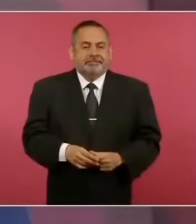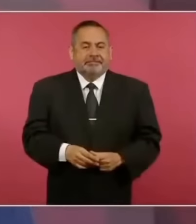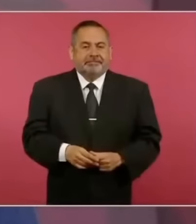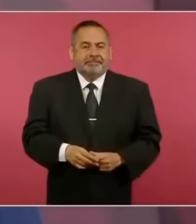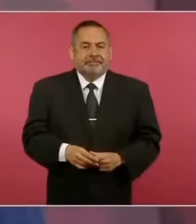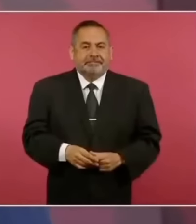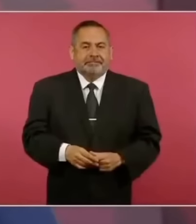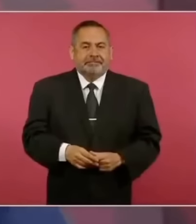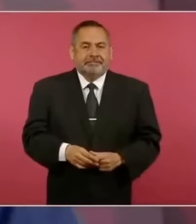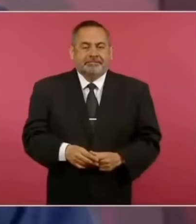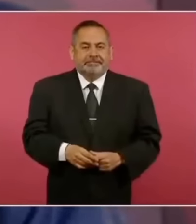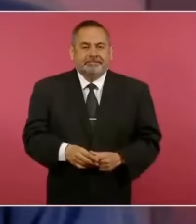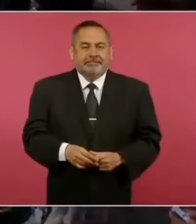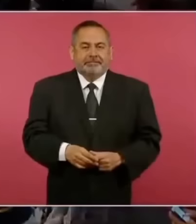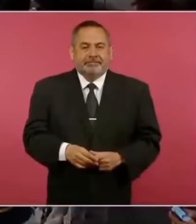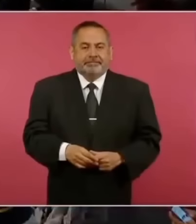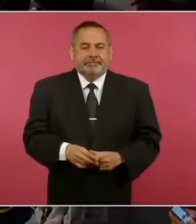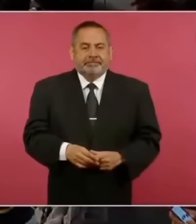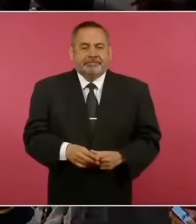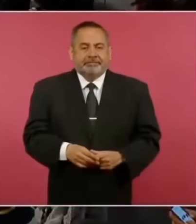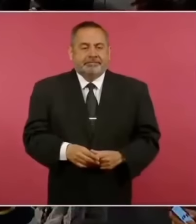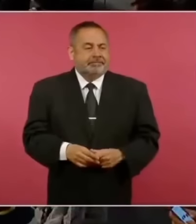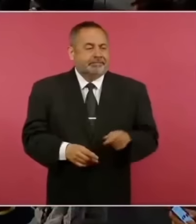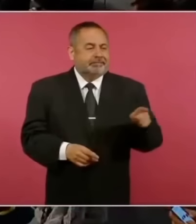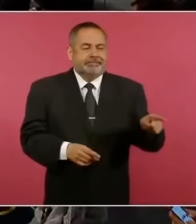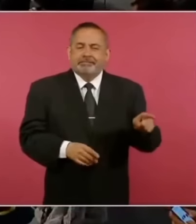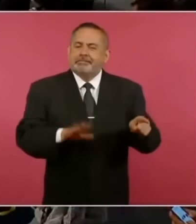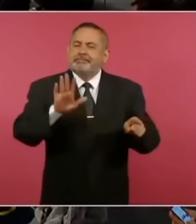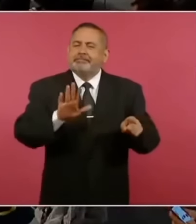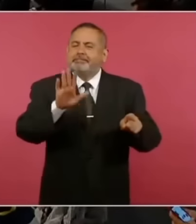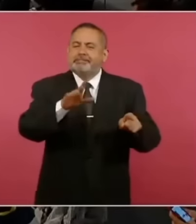encuentro este un baile de